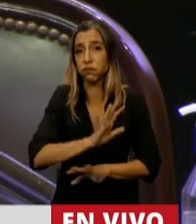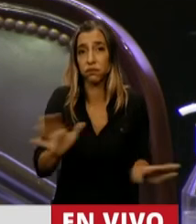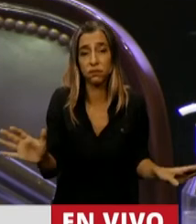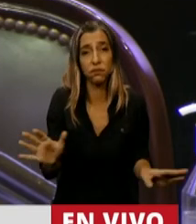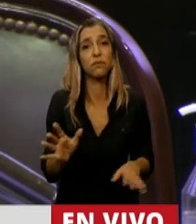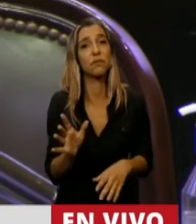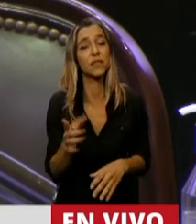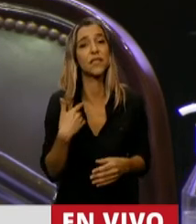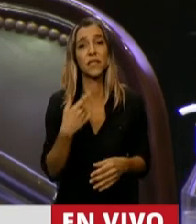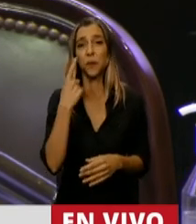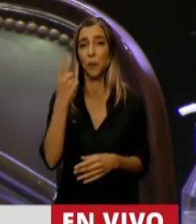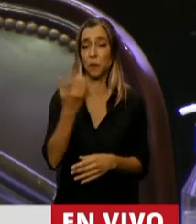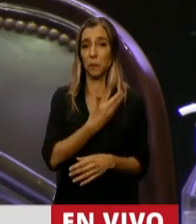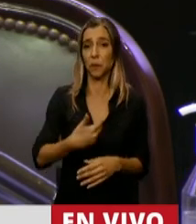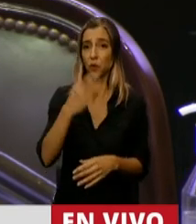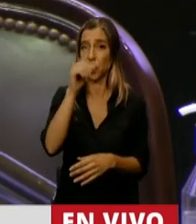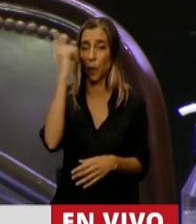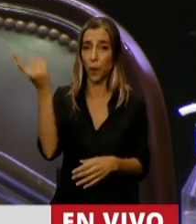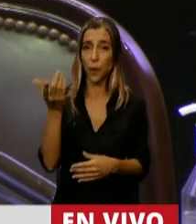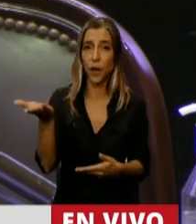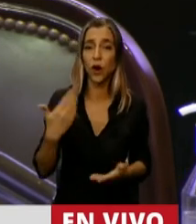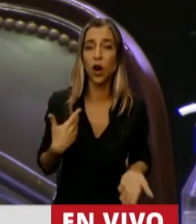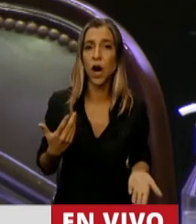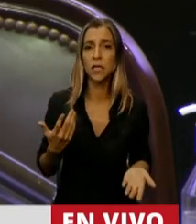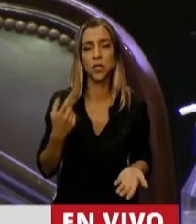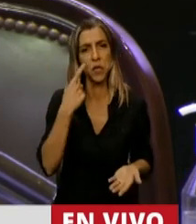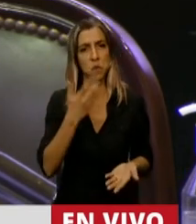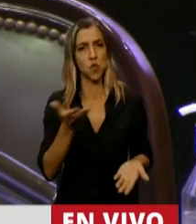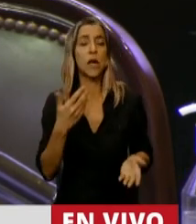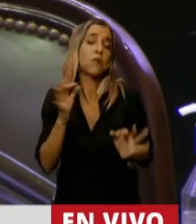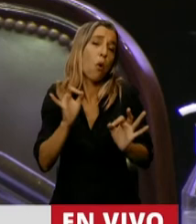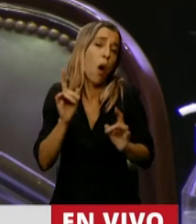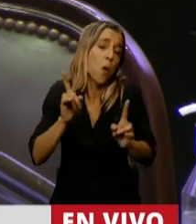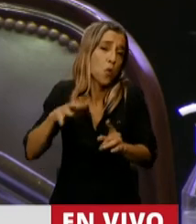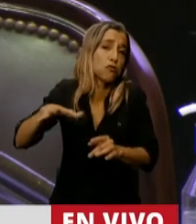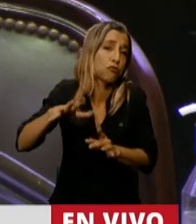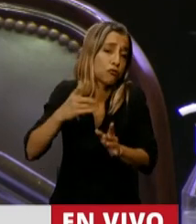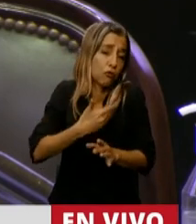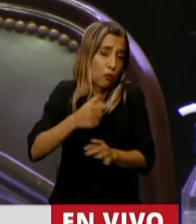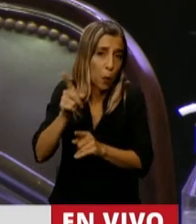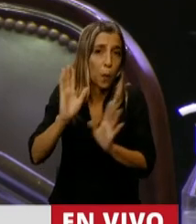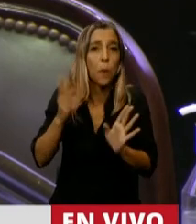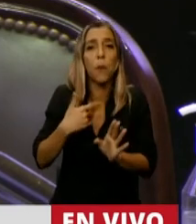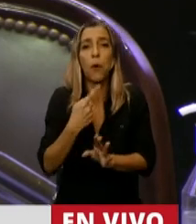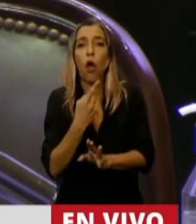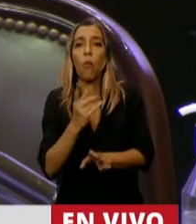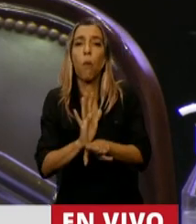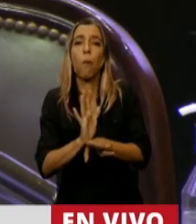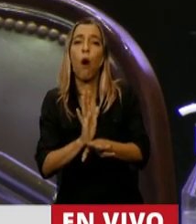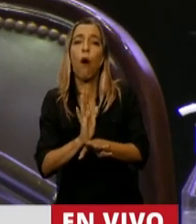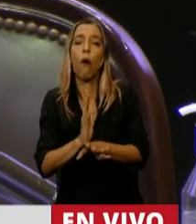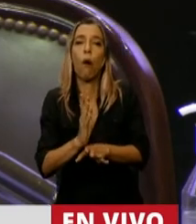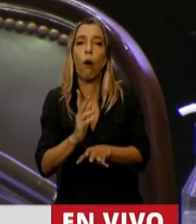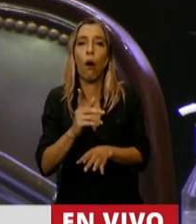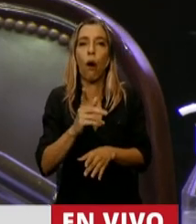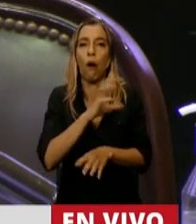ve por parte del Gobierno Nacional o de distintos sectores del Gobierno Nacional a la propiedad privada, por el que